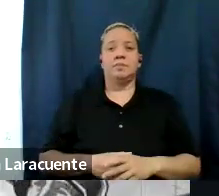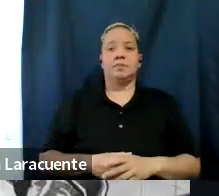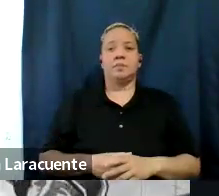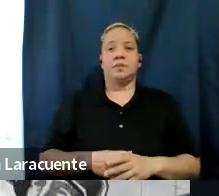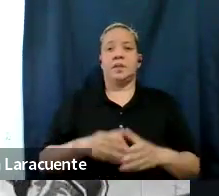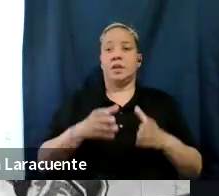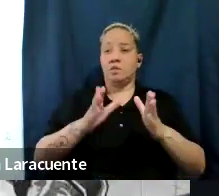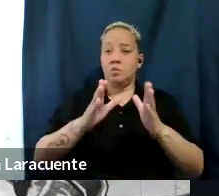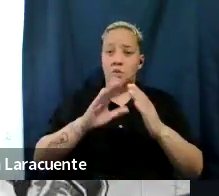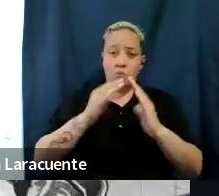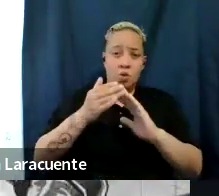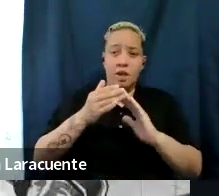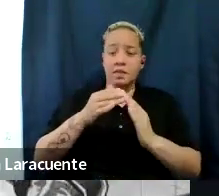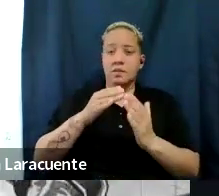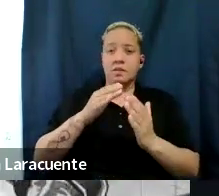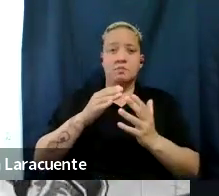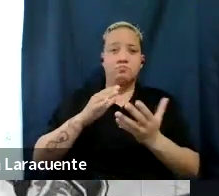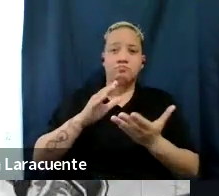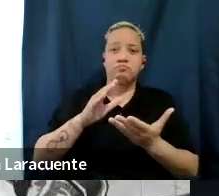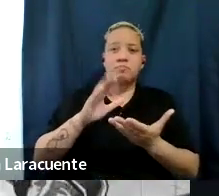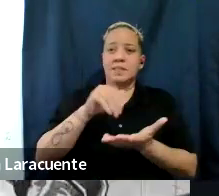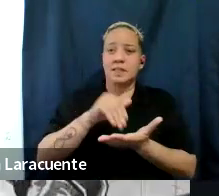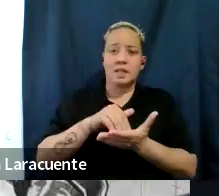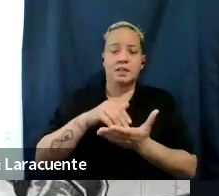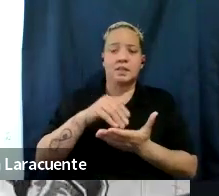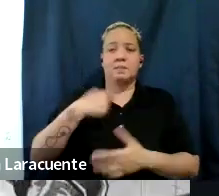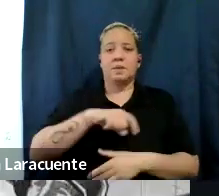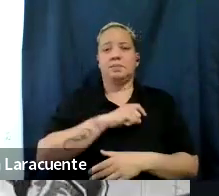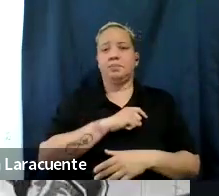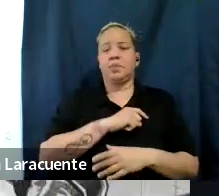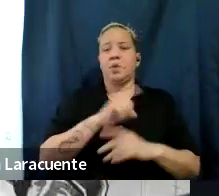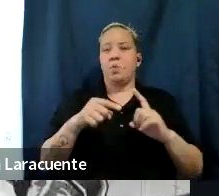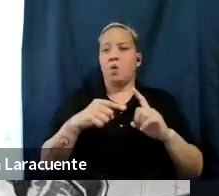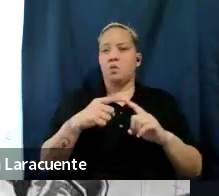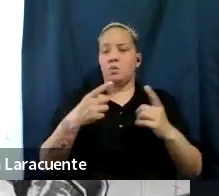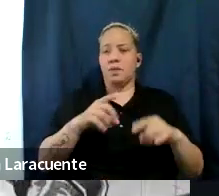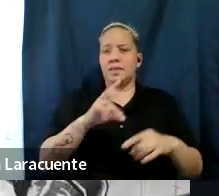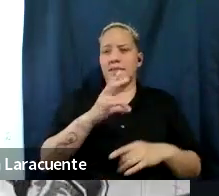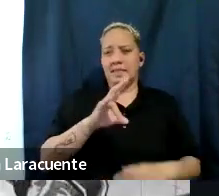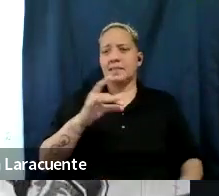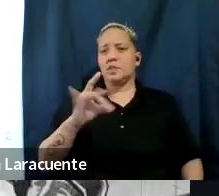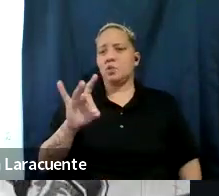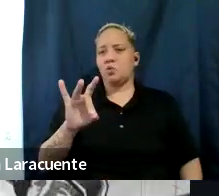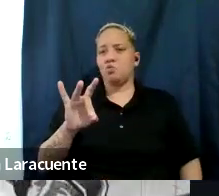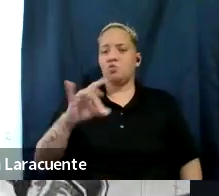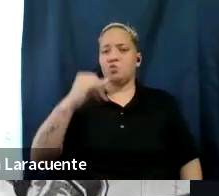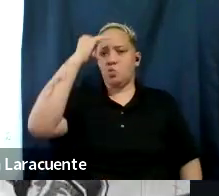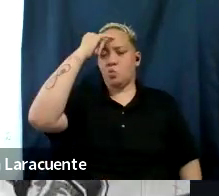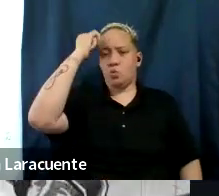ciudades principales españolas. Cuando estalla la Guerra Civil el 17-18 de julio